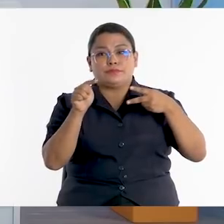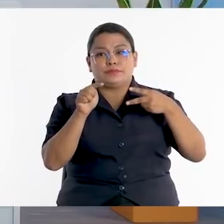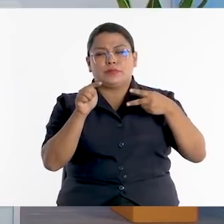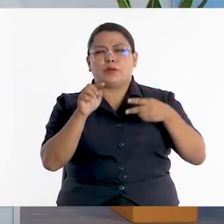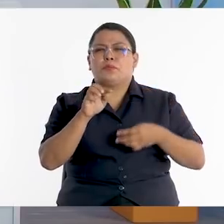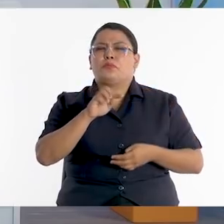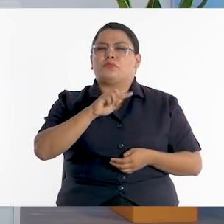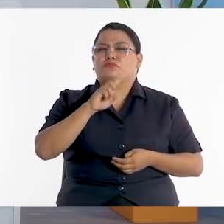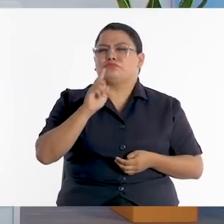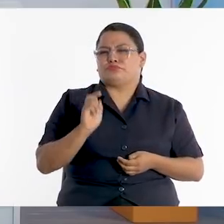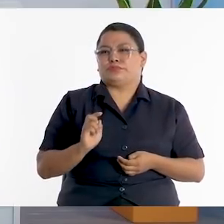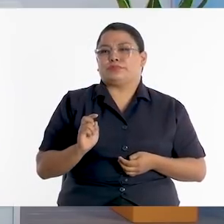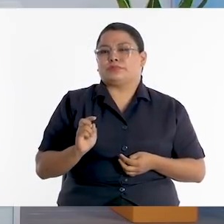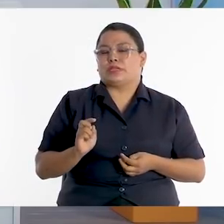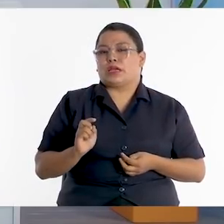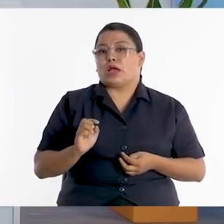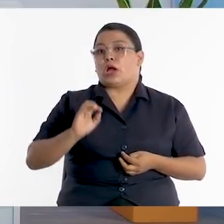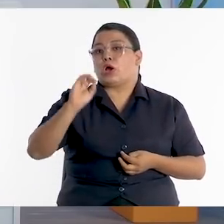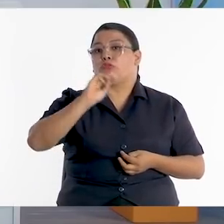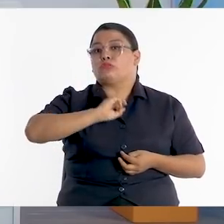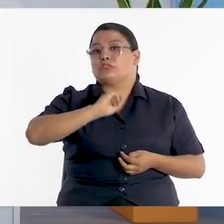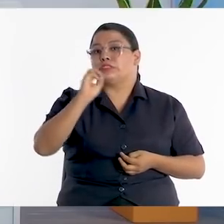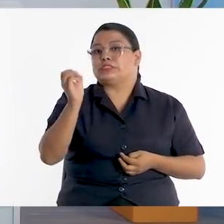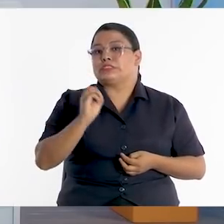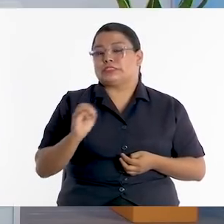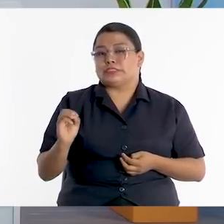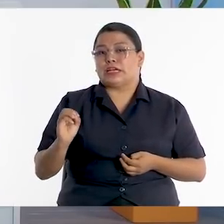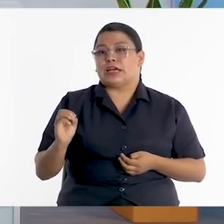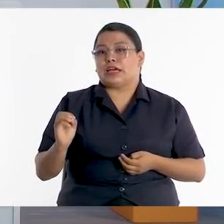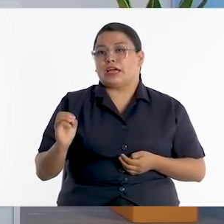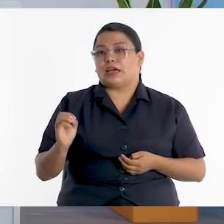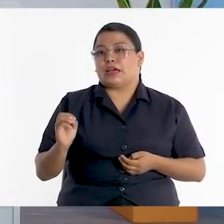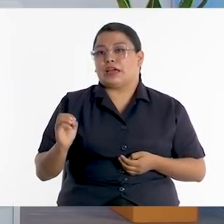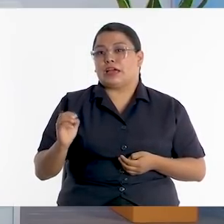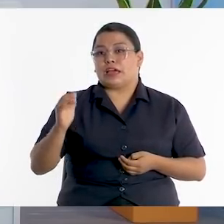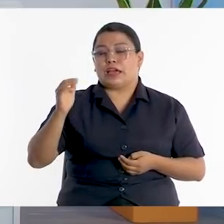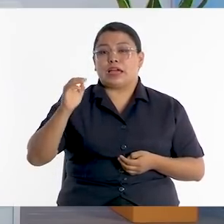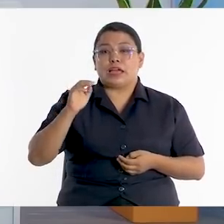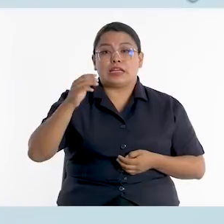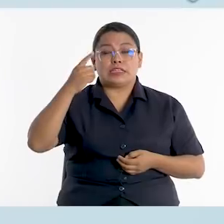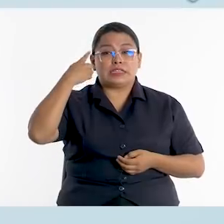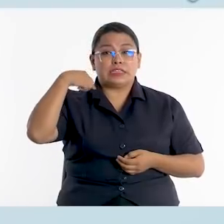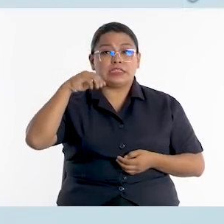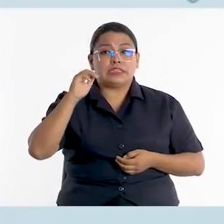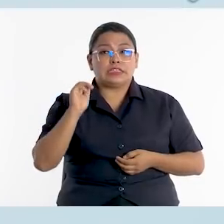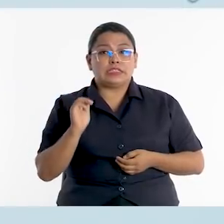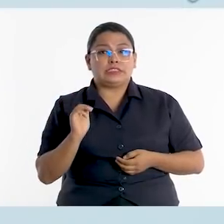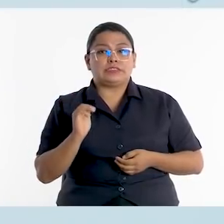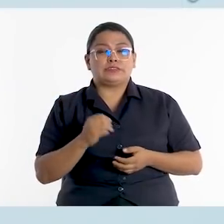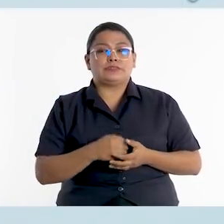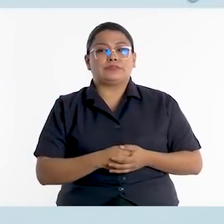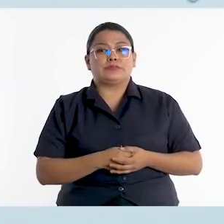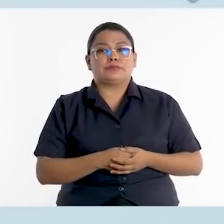Ahora la pregunta es, ¿qué porcentaje corresponde a niños en esta sección?